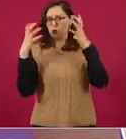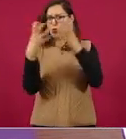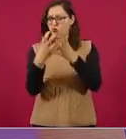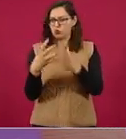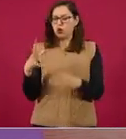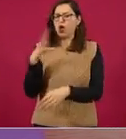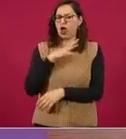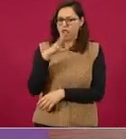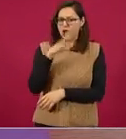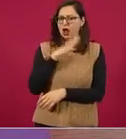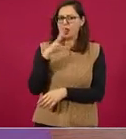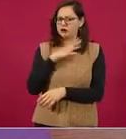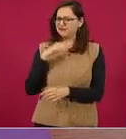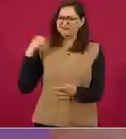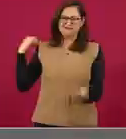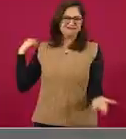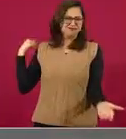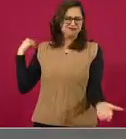Nunca ha desaparecido.